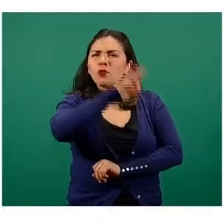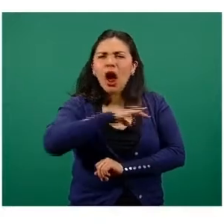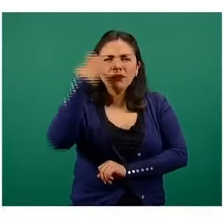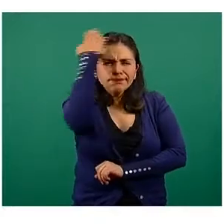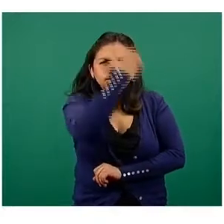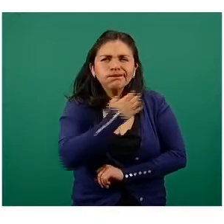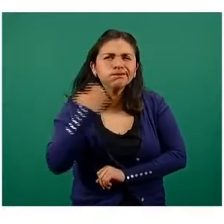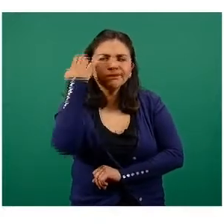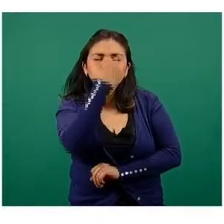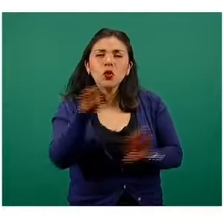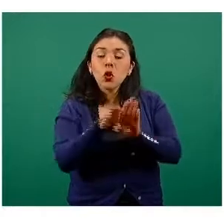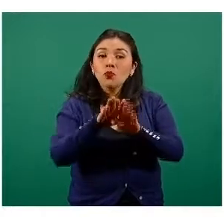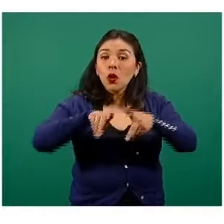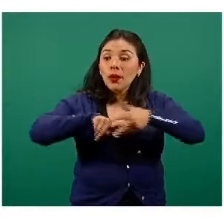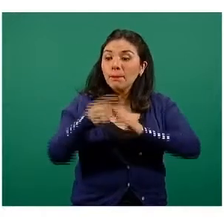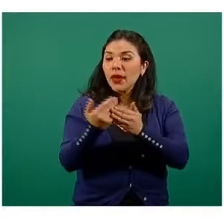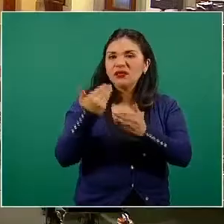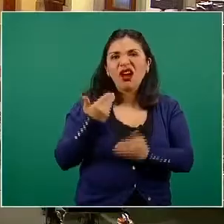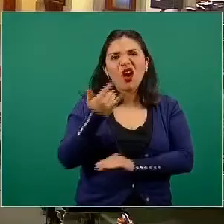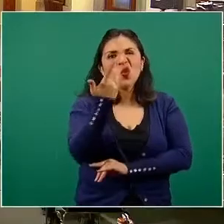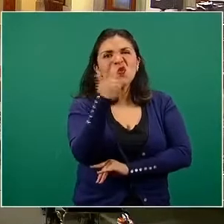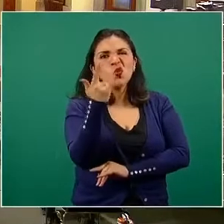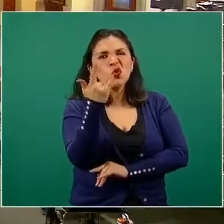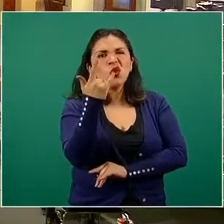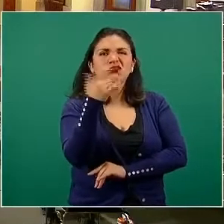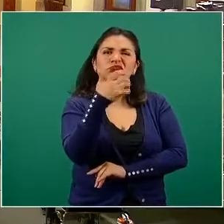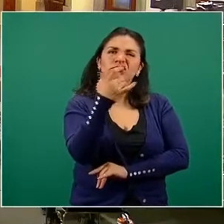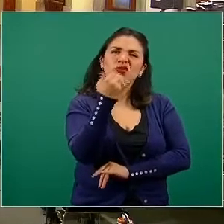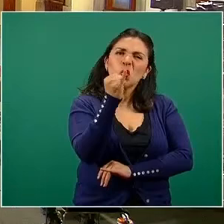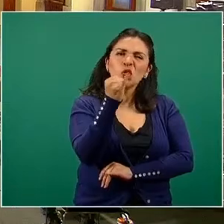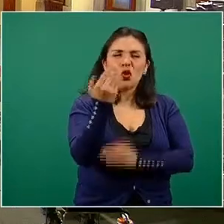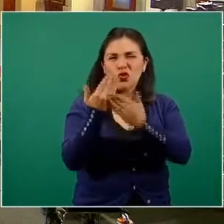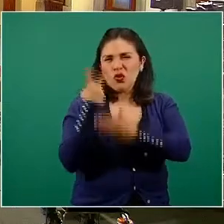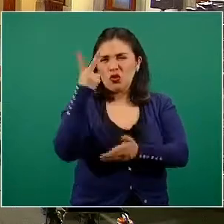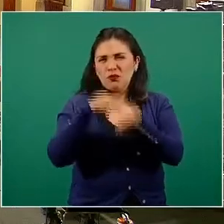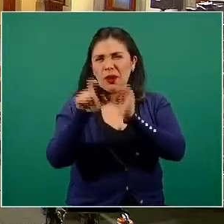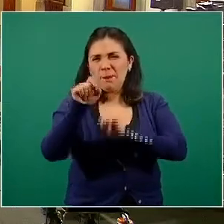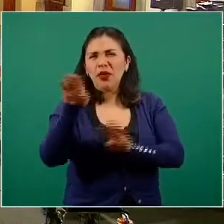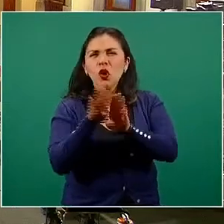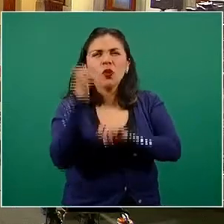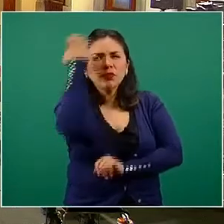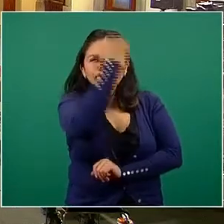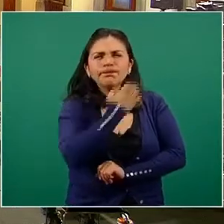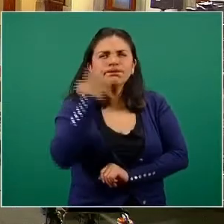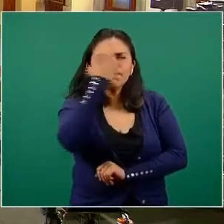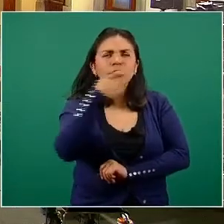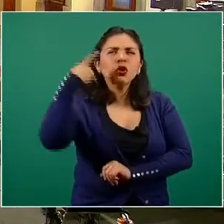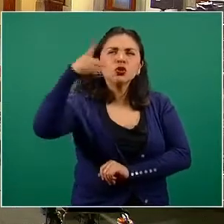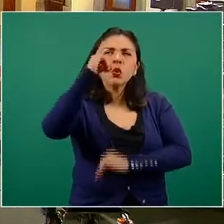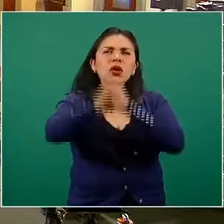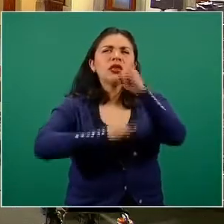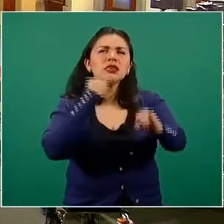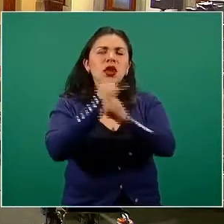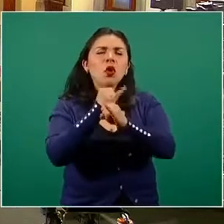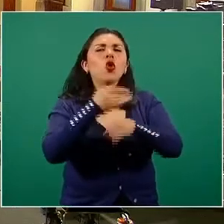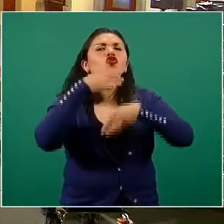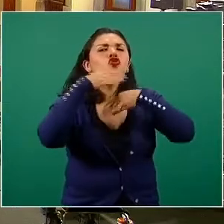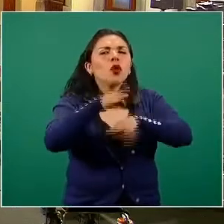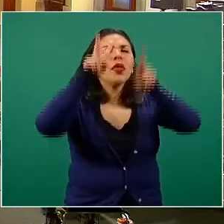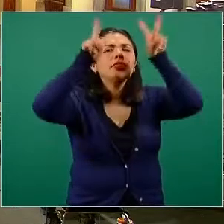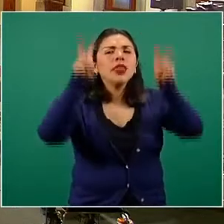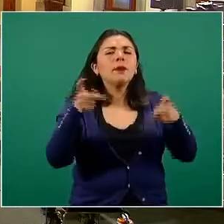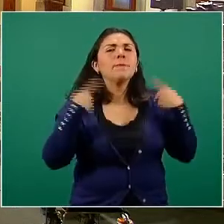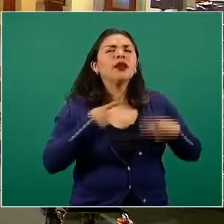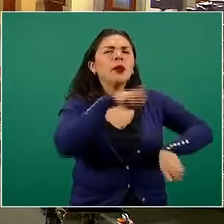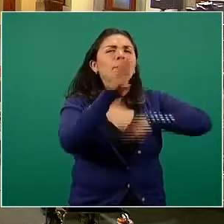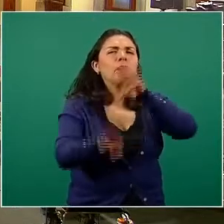informar desde mediados del 2020 análisis que usan metodologías estándar internacionales sobre exceso de mortalidad. Y